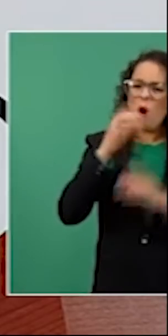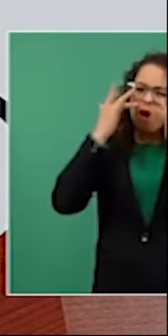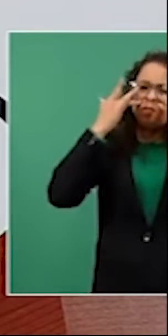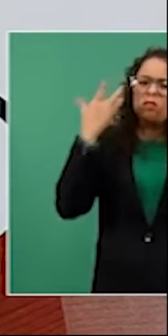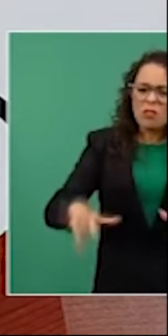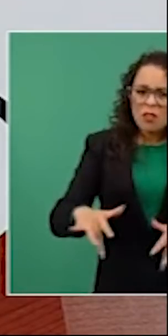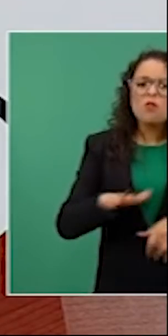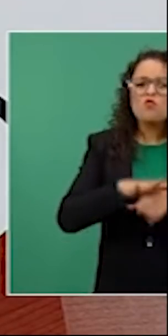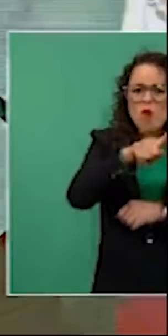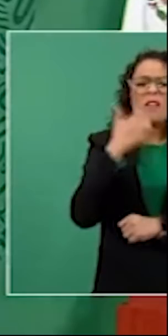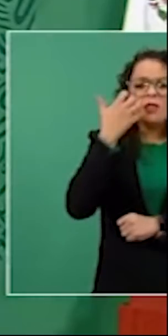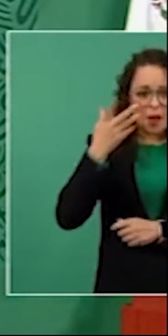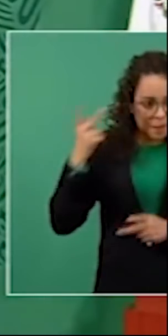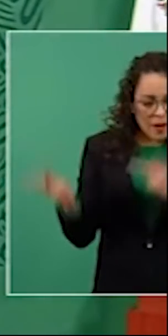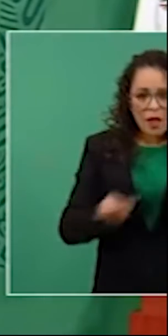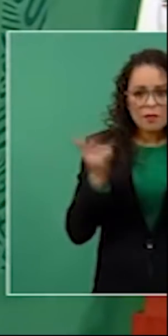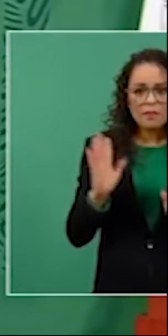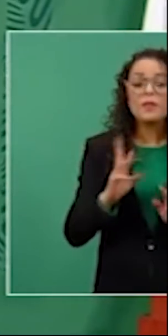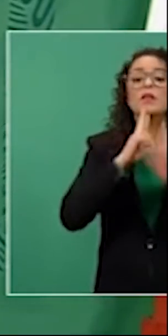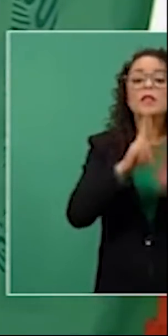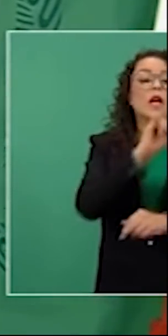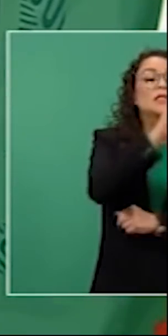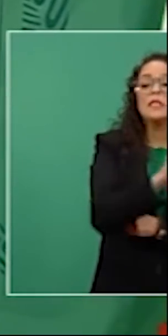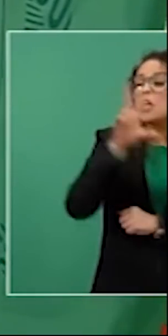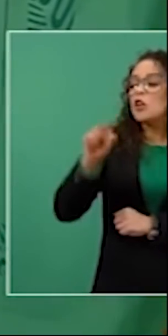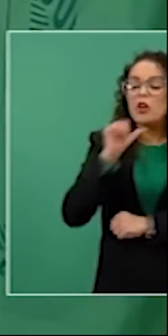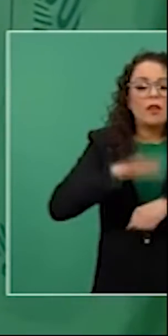Nada más sí o no. Que continúe, sí.